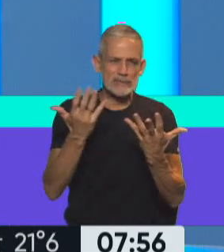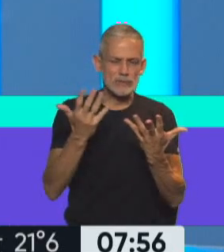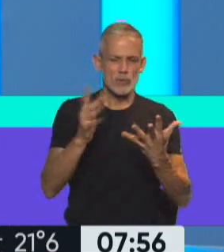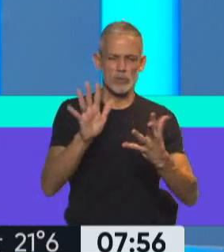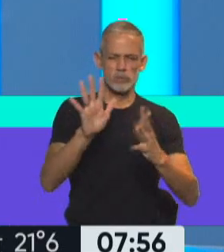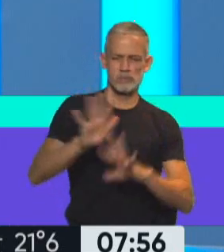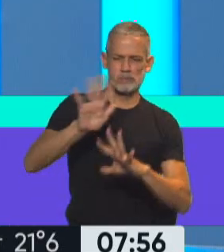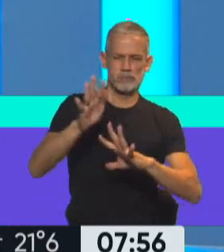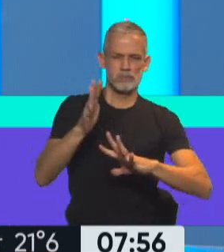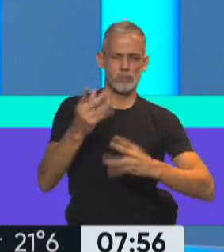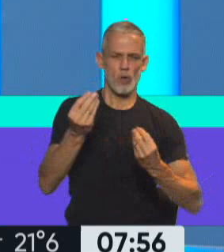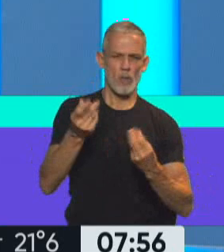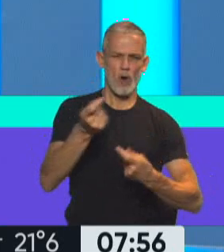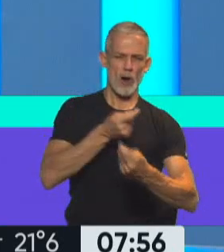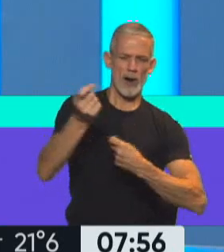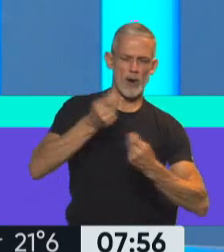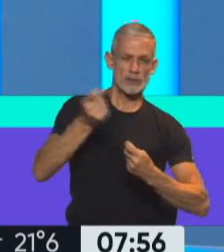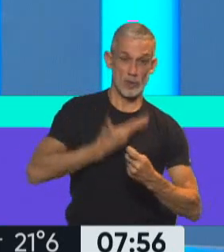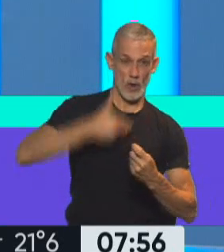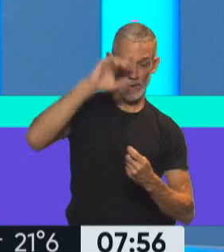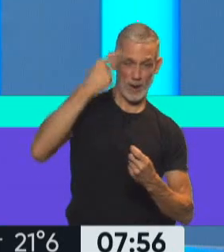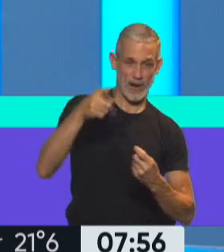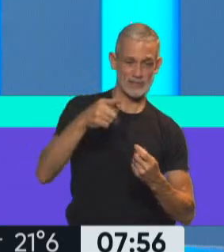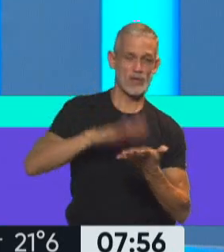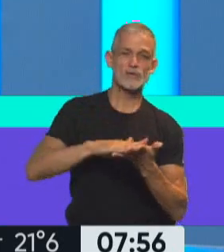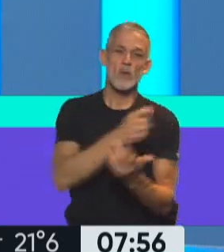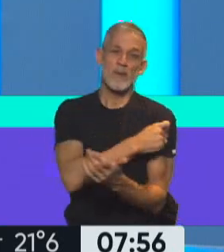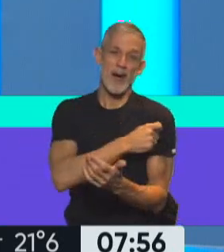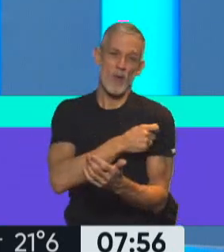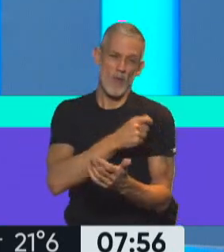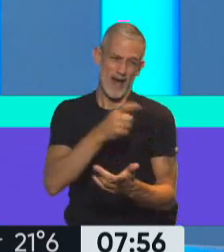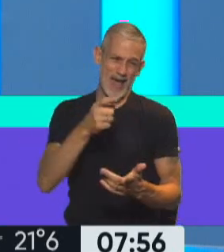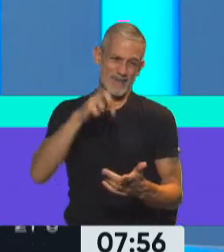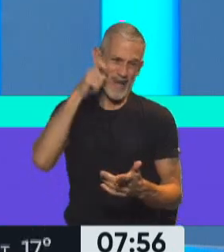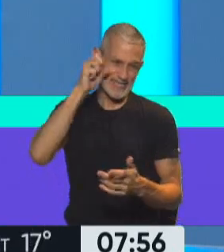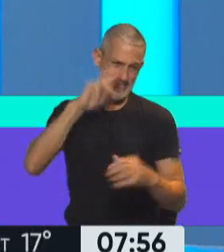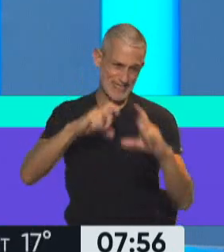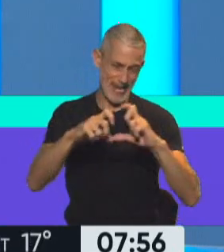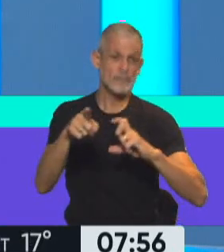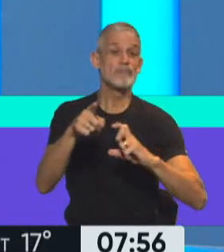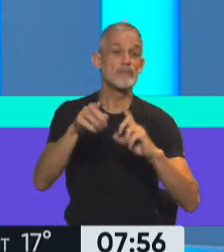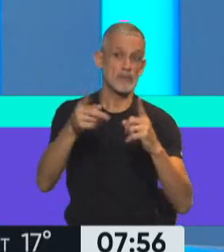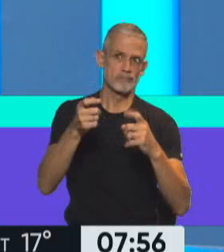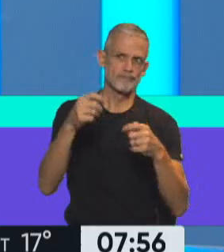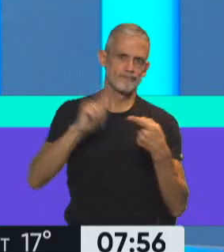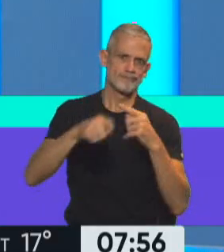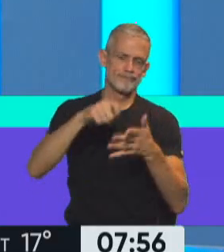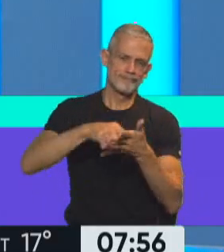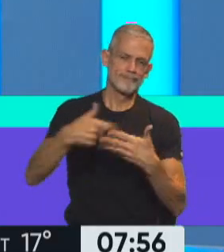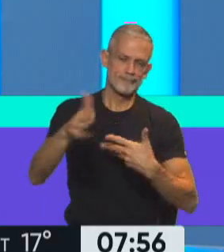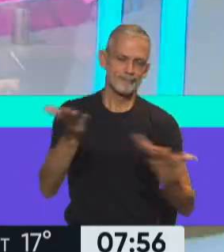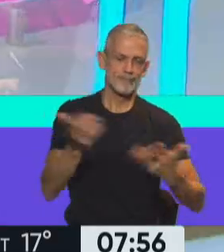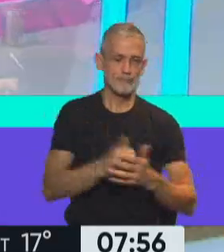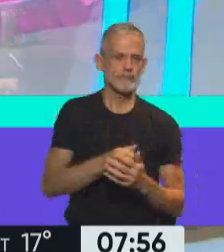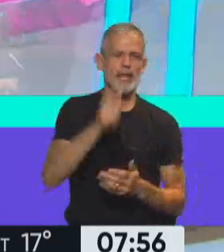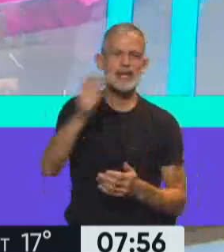enturbiar la negociación del gobierno nacional a propósito de las vacunas y, en particular, la negociación con Pfizer. A ver, quien le